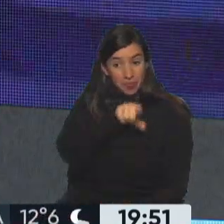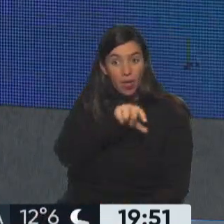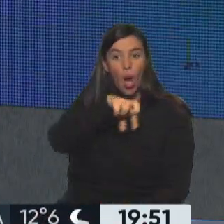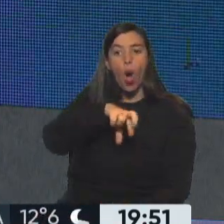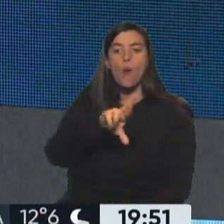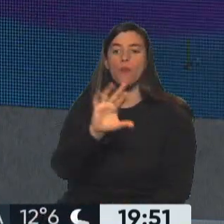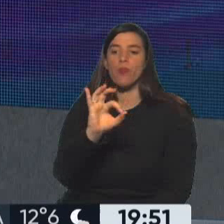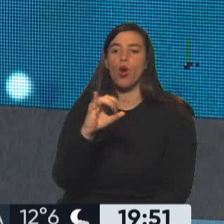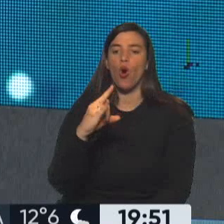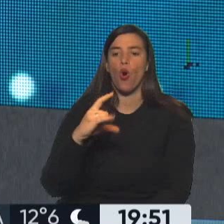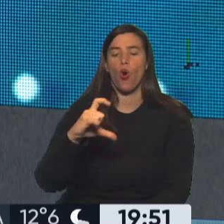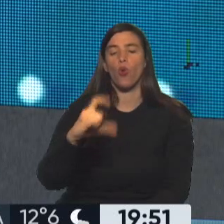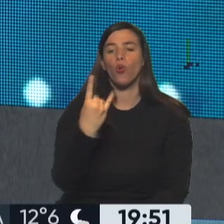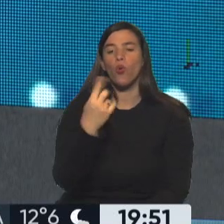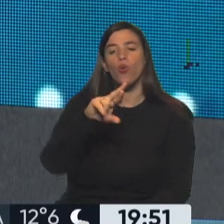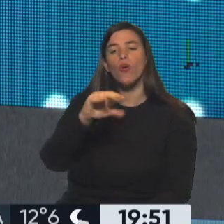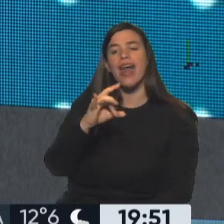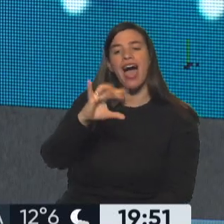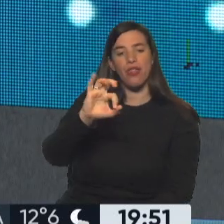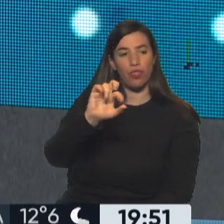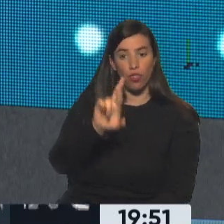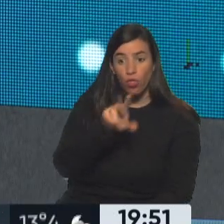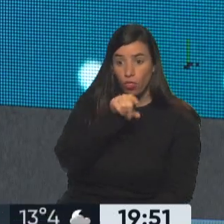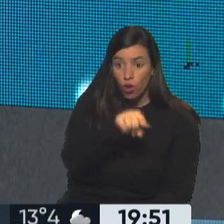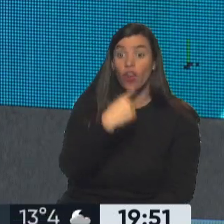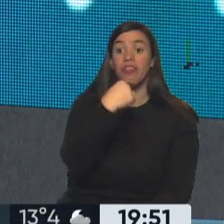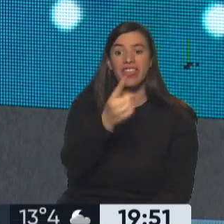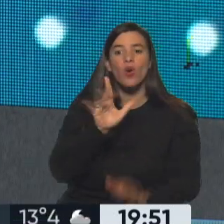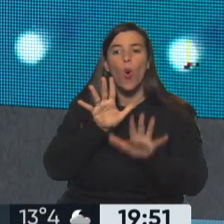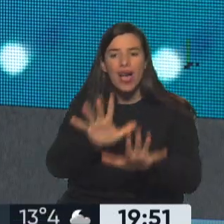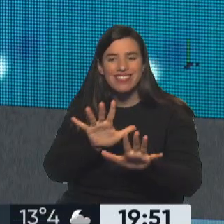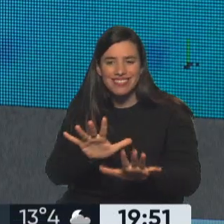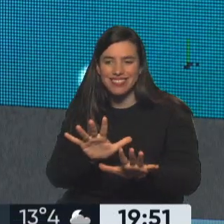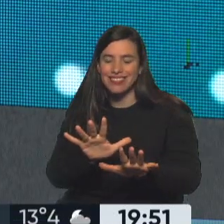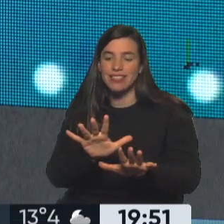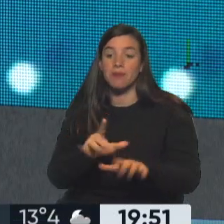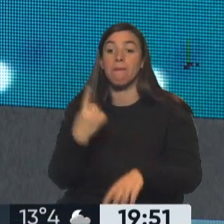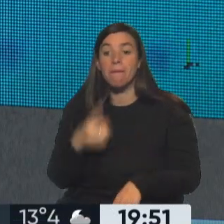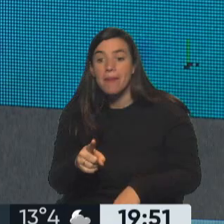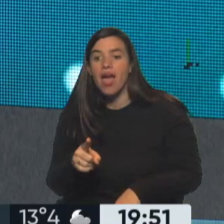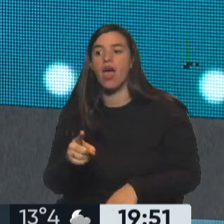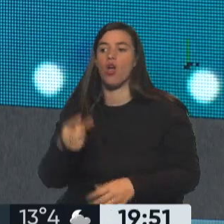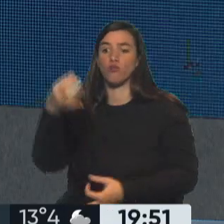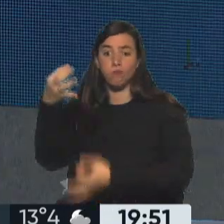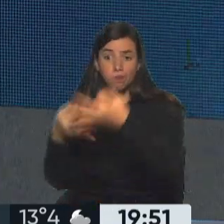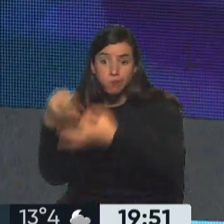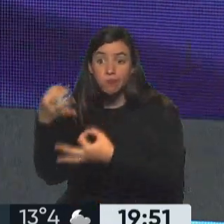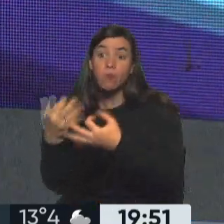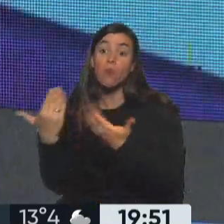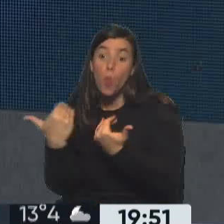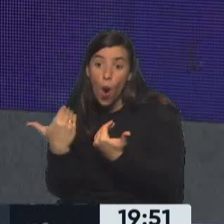pero no es vinculante. La Corte puede tomar su decisión, toma o no la opinión de la Procuración,